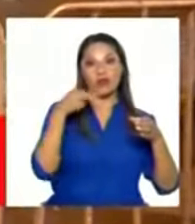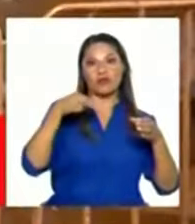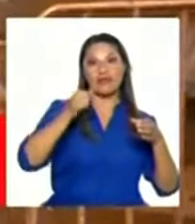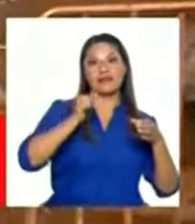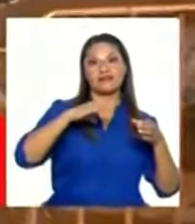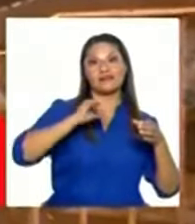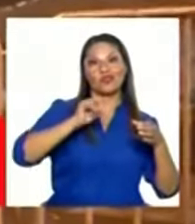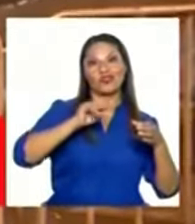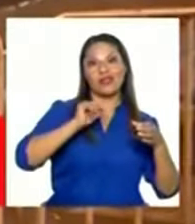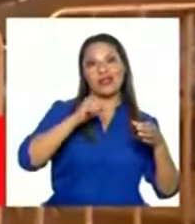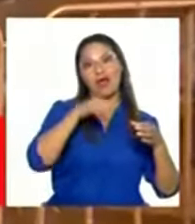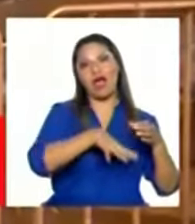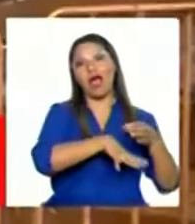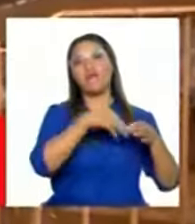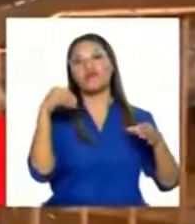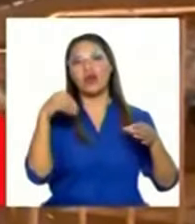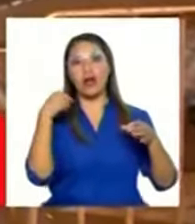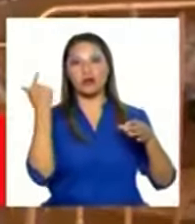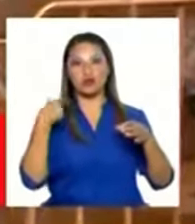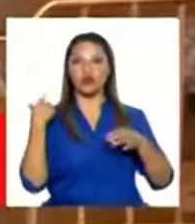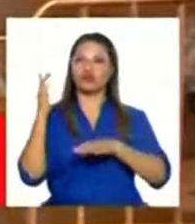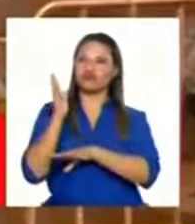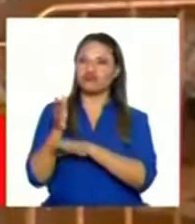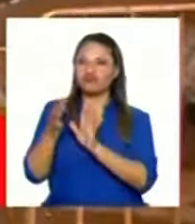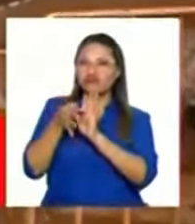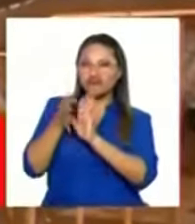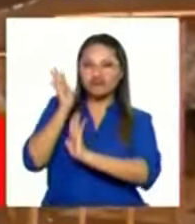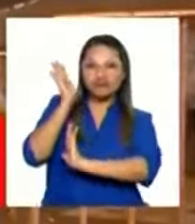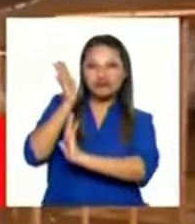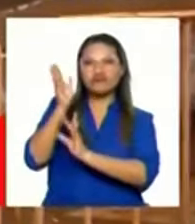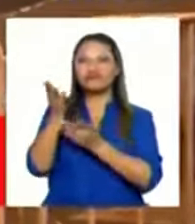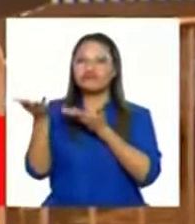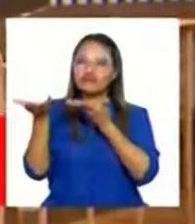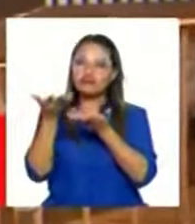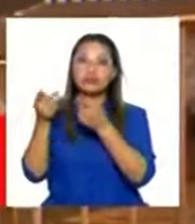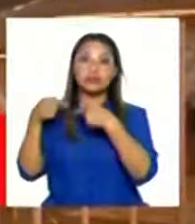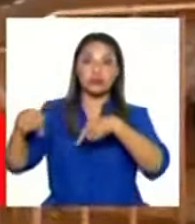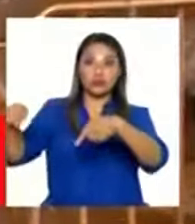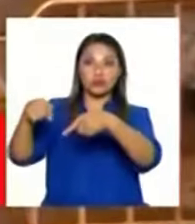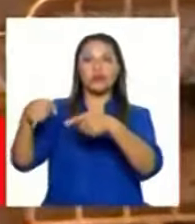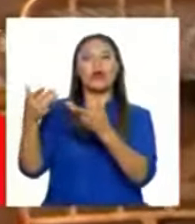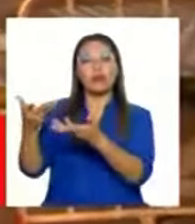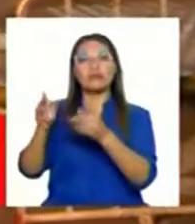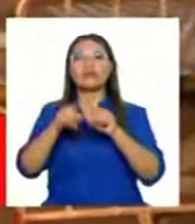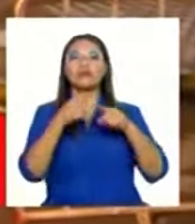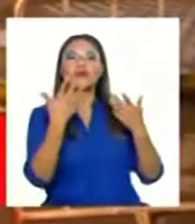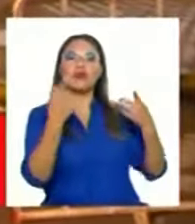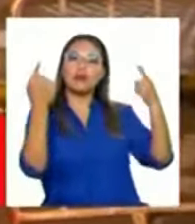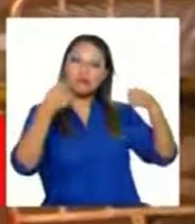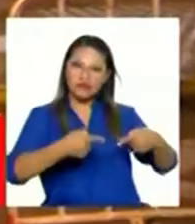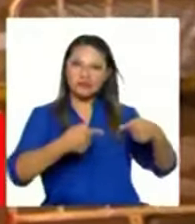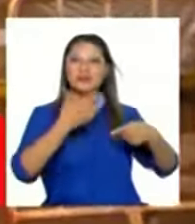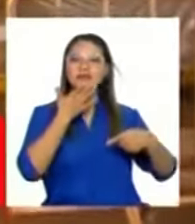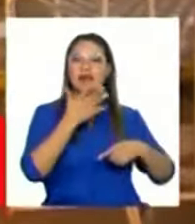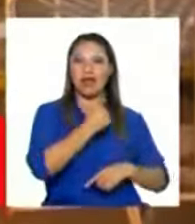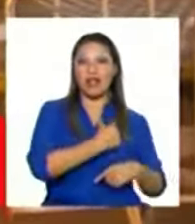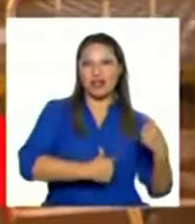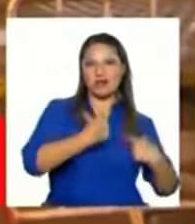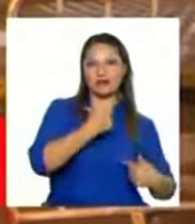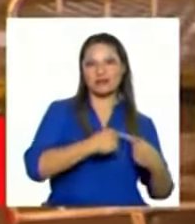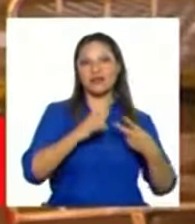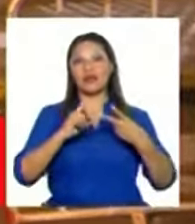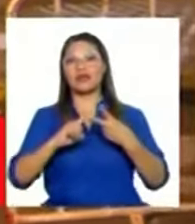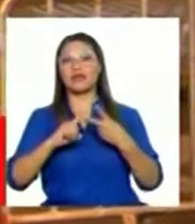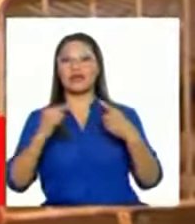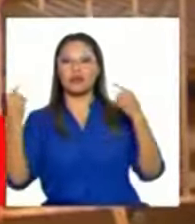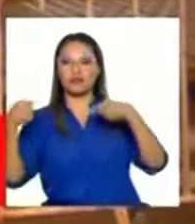Ya se viene disputando el partido entre Alianza Lima y Deportivo Los Chancas por la 9ª jornada del torneo